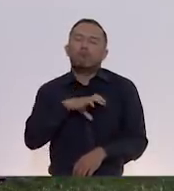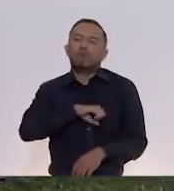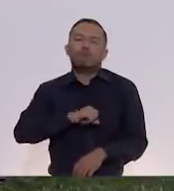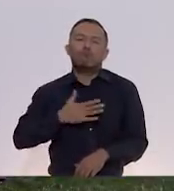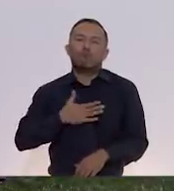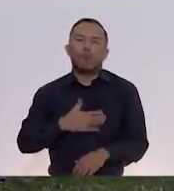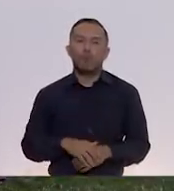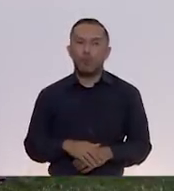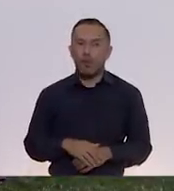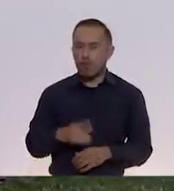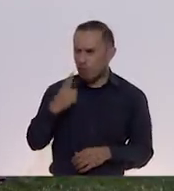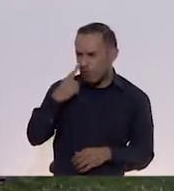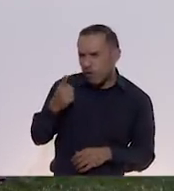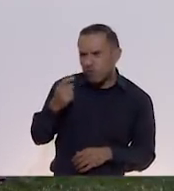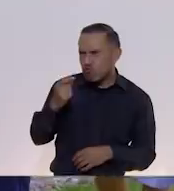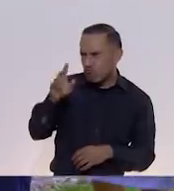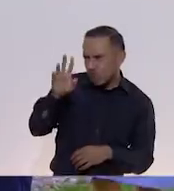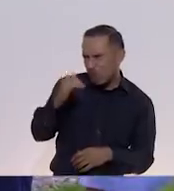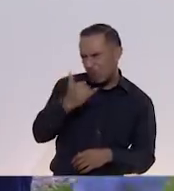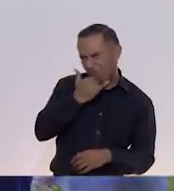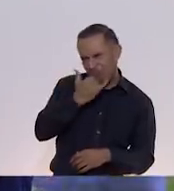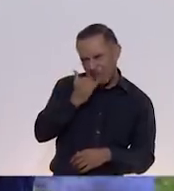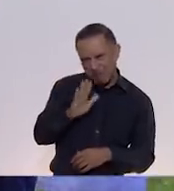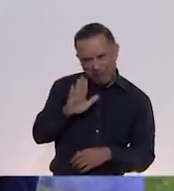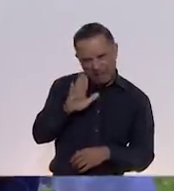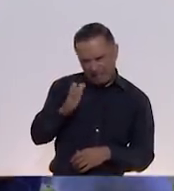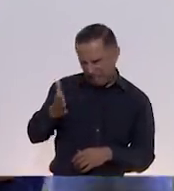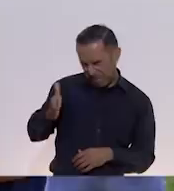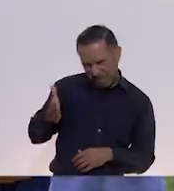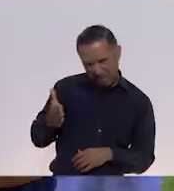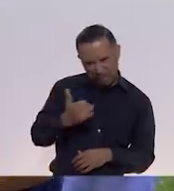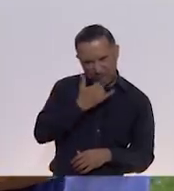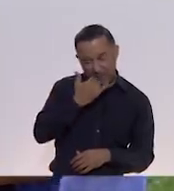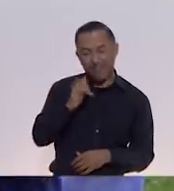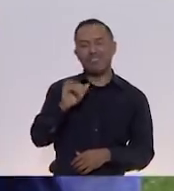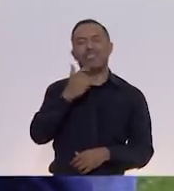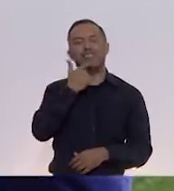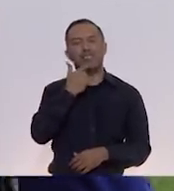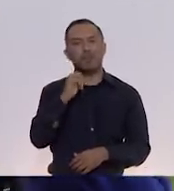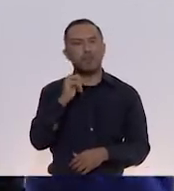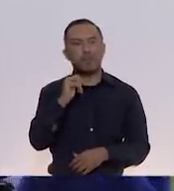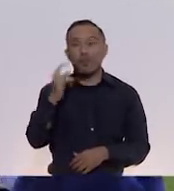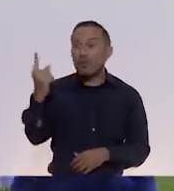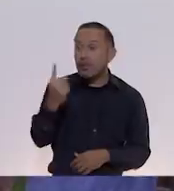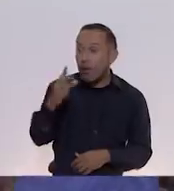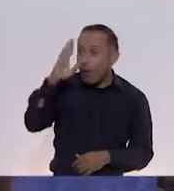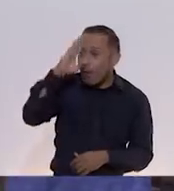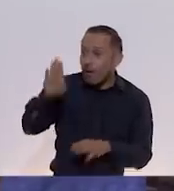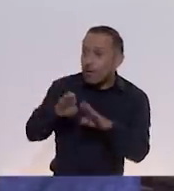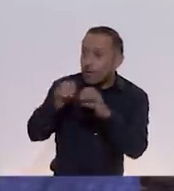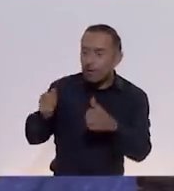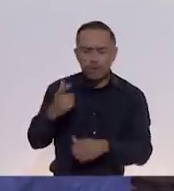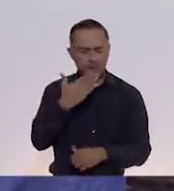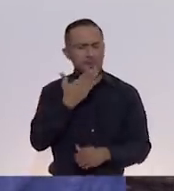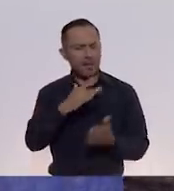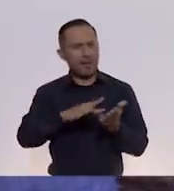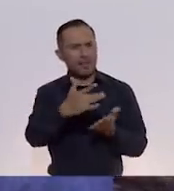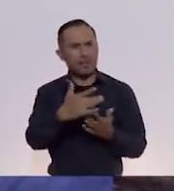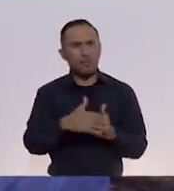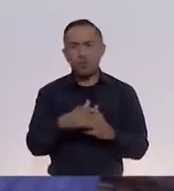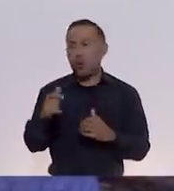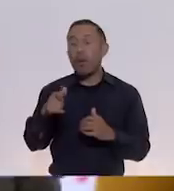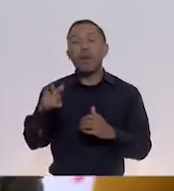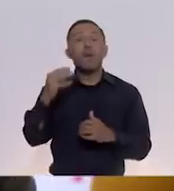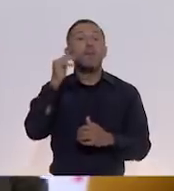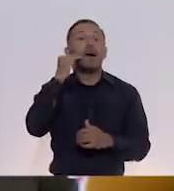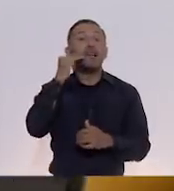vieron que hay como una figurita de pez? Sí, es cierto. Hola, Jacinto. ¿Qué pasó, doctora? ¿Cómo está? Bien, gracias. Bueno. Aquí viniendo a ver el dibujo